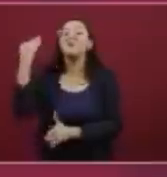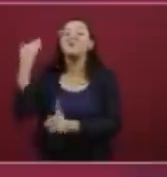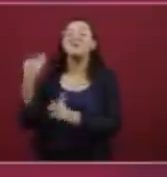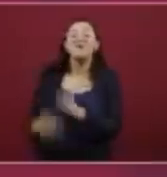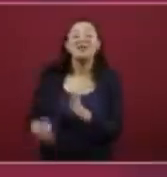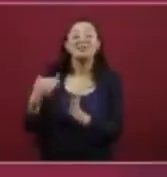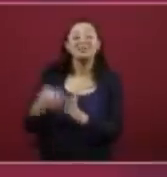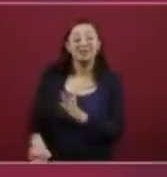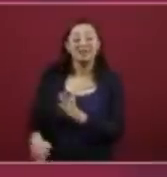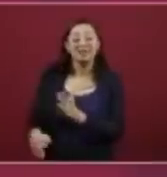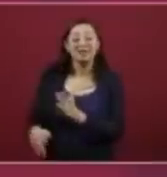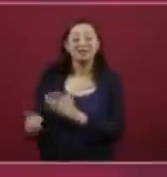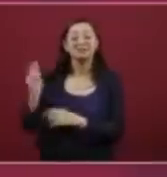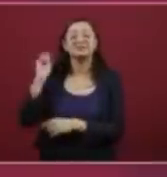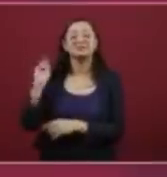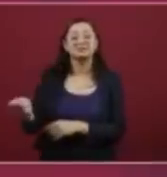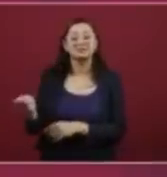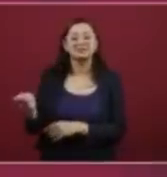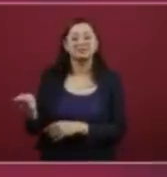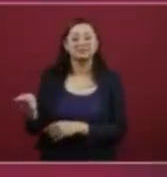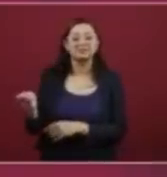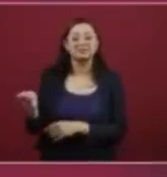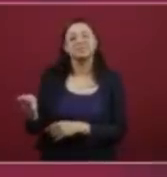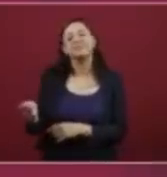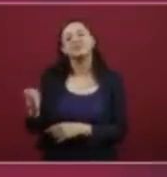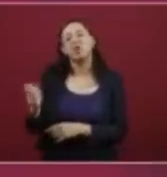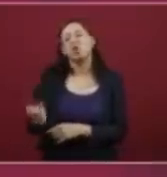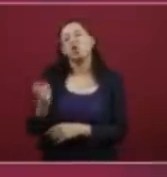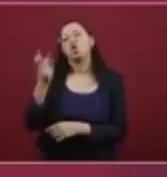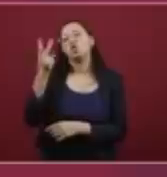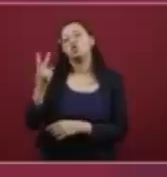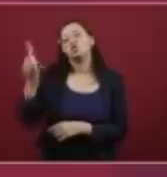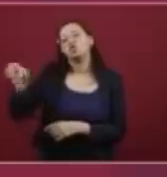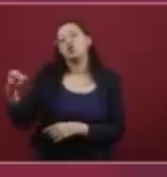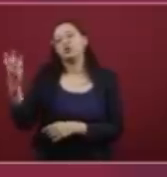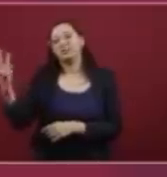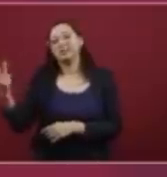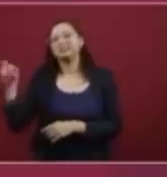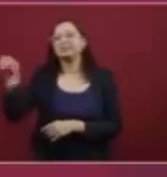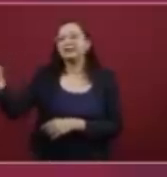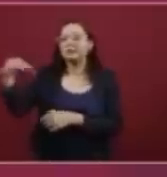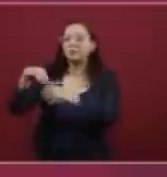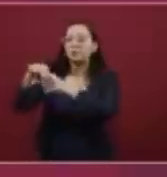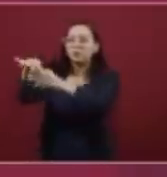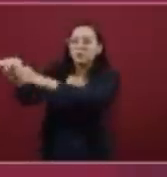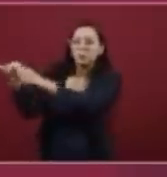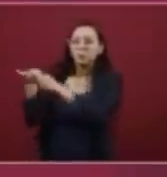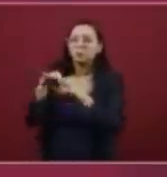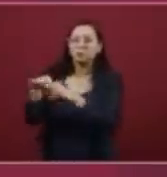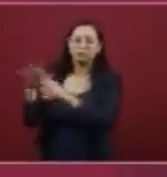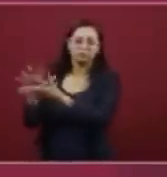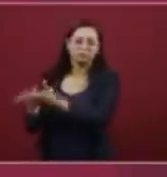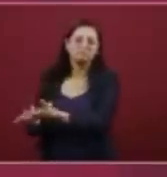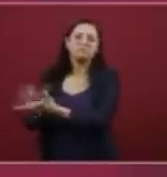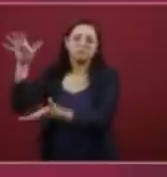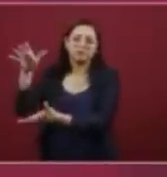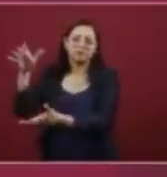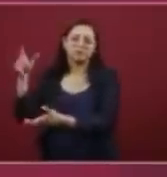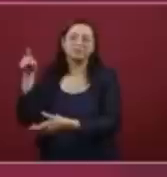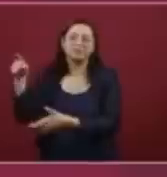significa obtener las 2/3 partes de los votos en el